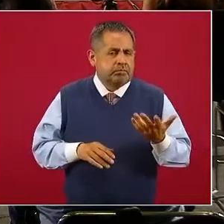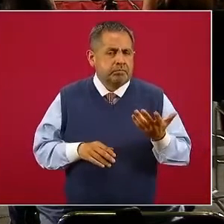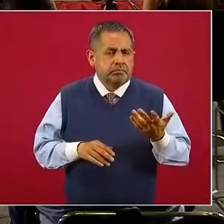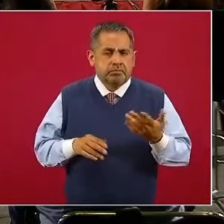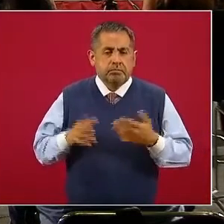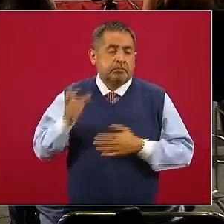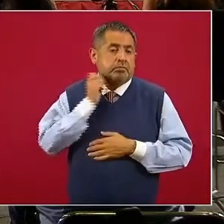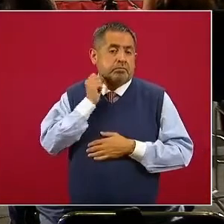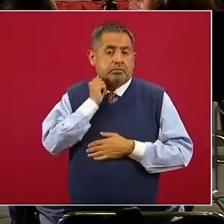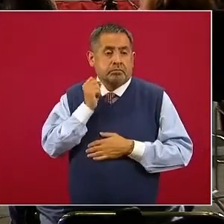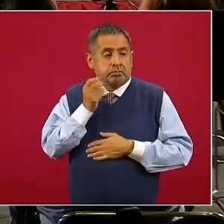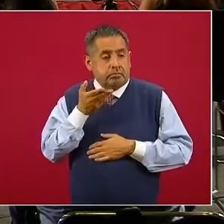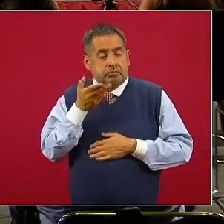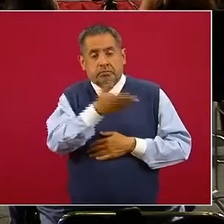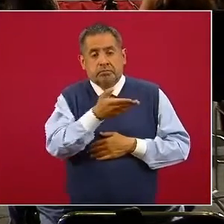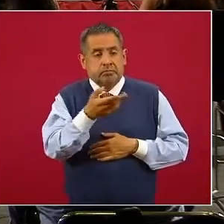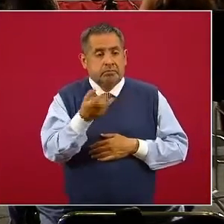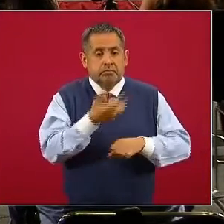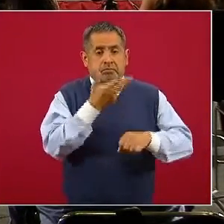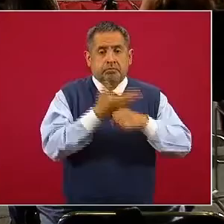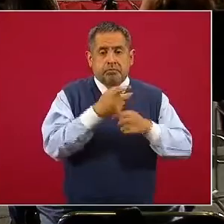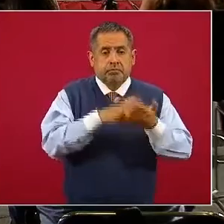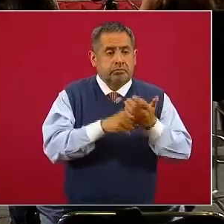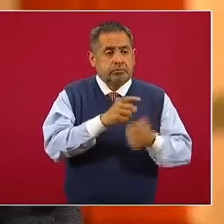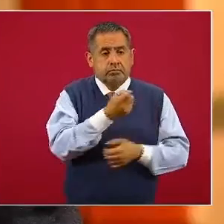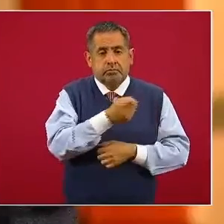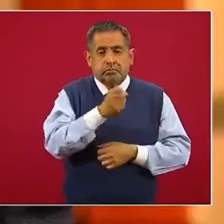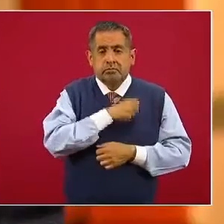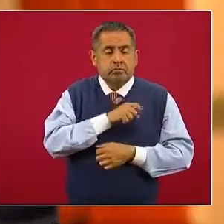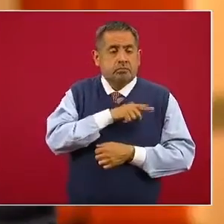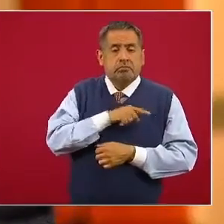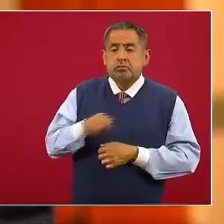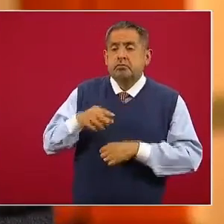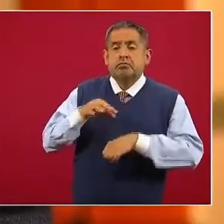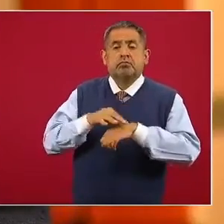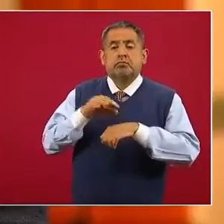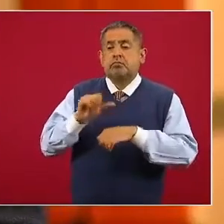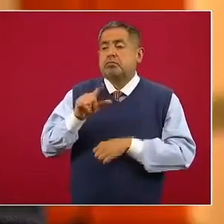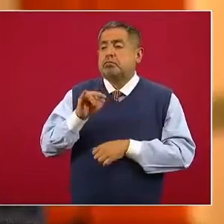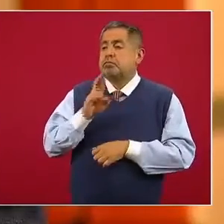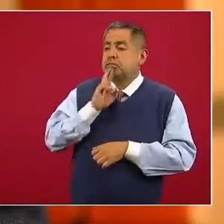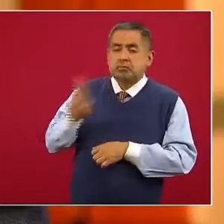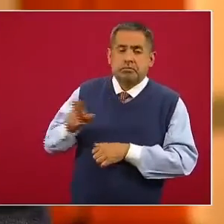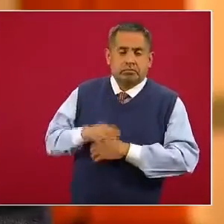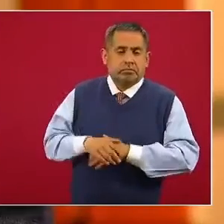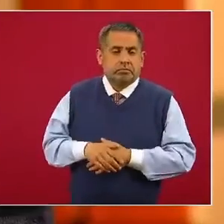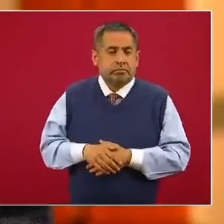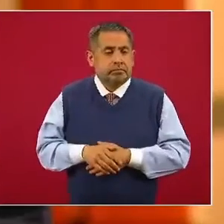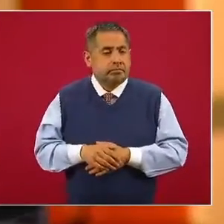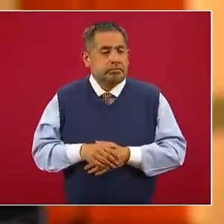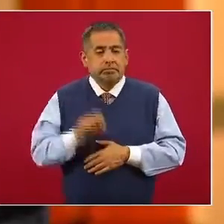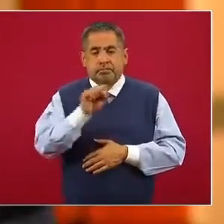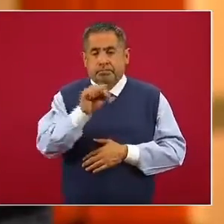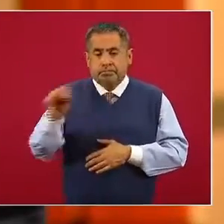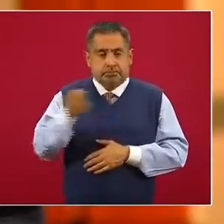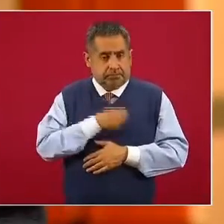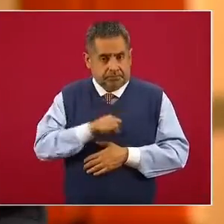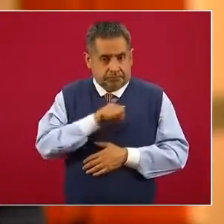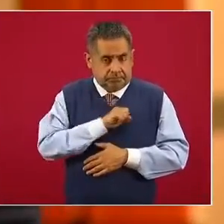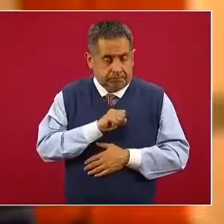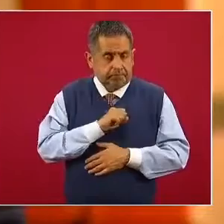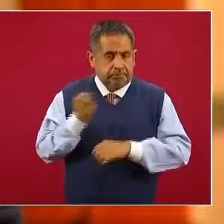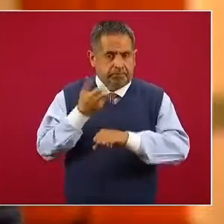hizo el Senado a la Secretaría de Salud y que respondió el doctor Alomía en nombre de la Secretaría. La Secretaría de Salud y